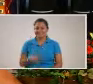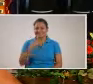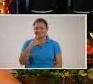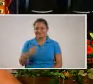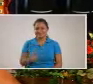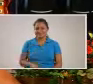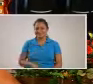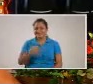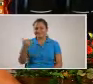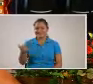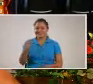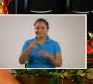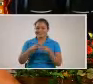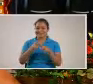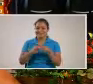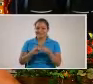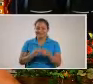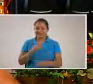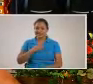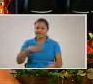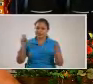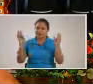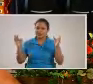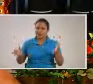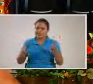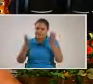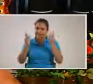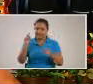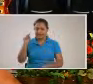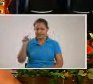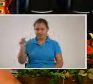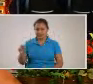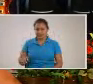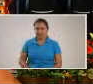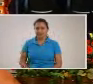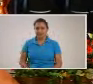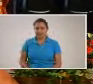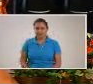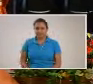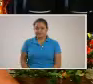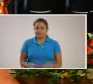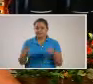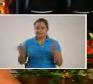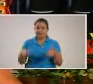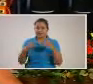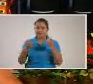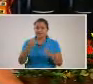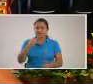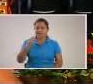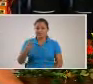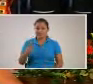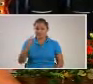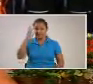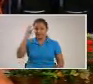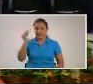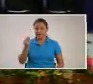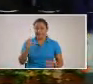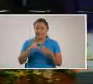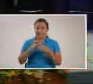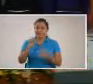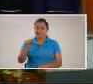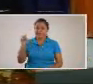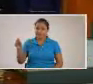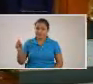pero los que me interesa resaltar son ellos: Magog, Mesec y Tubal. Entonces dice que de ellos, de